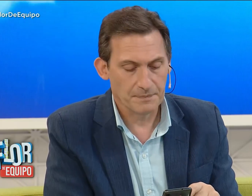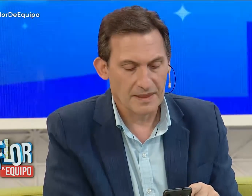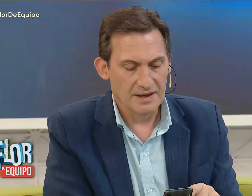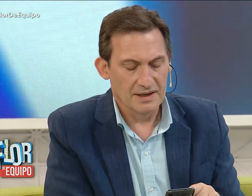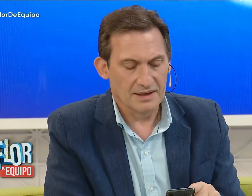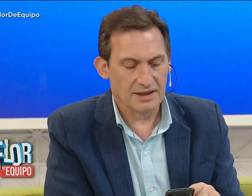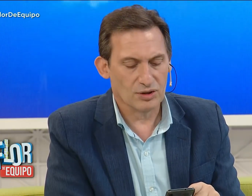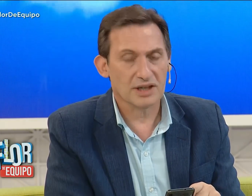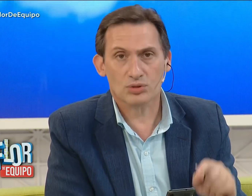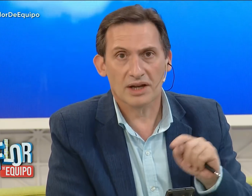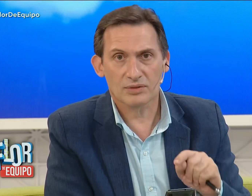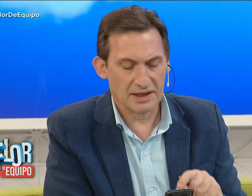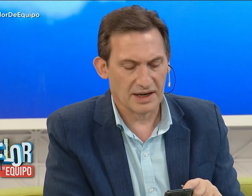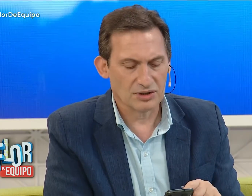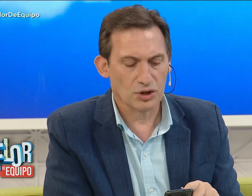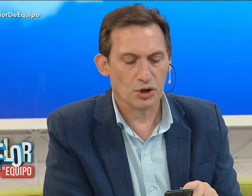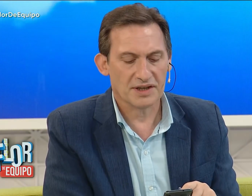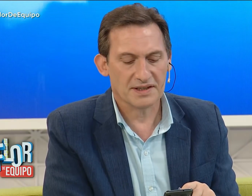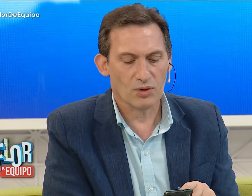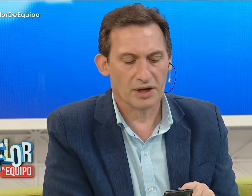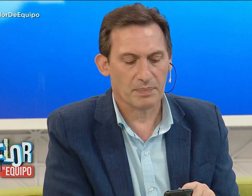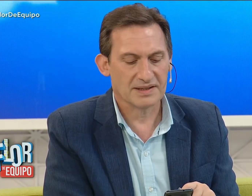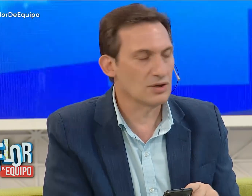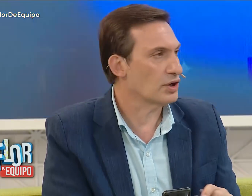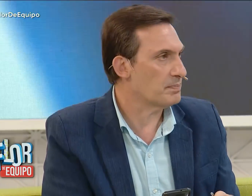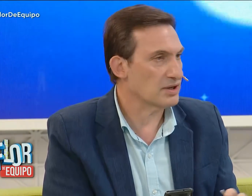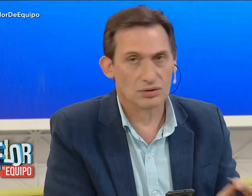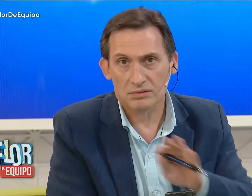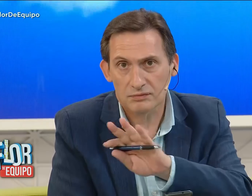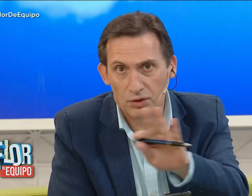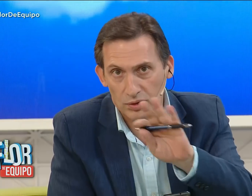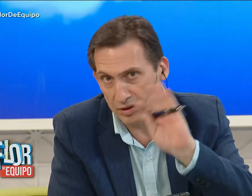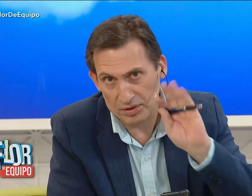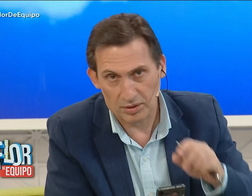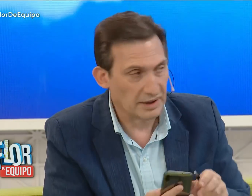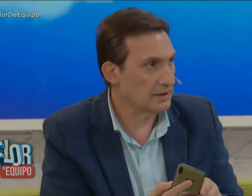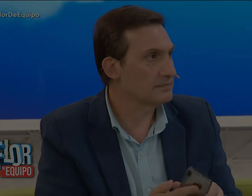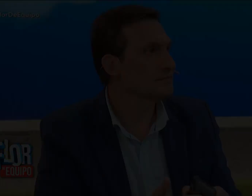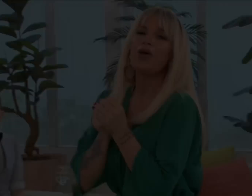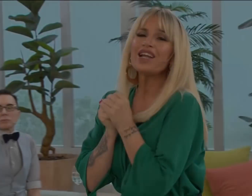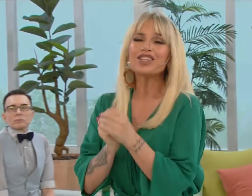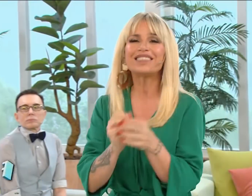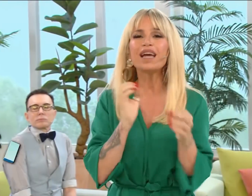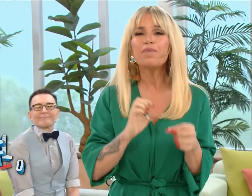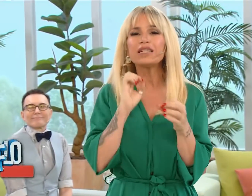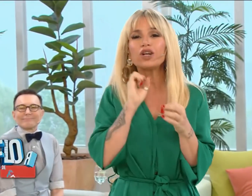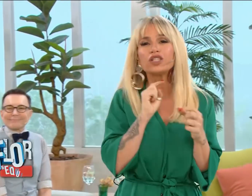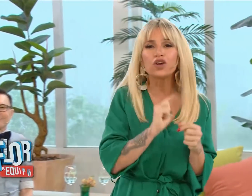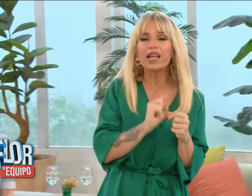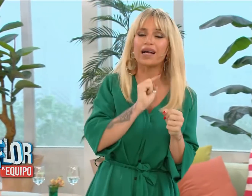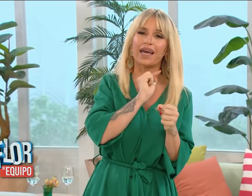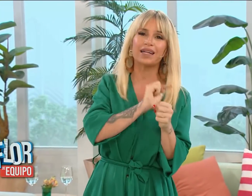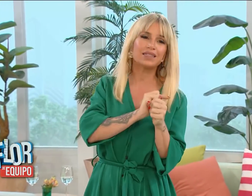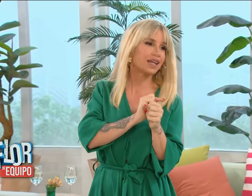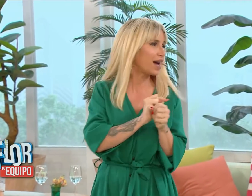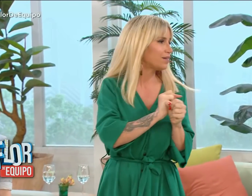Sinali, que dijo textual en una declaración: no quisimos que pase lo que pasó. Fue lo único, después no habló nadie. Bueno, siempre soy yo